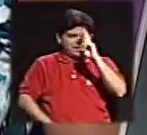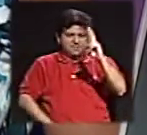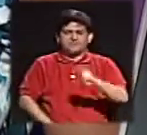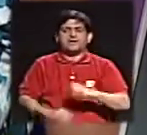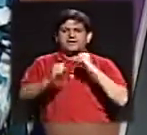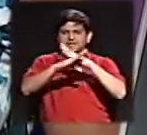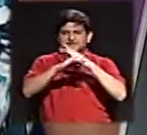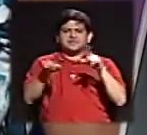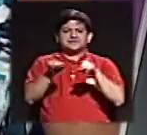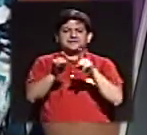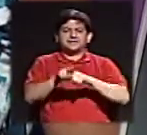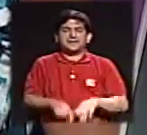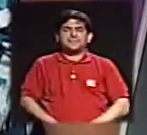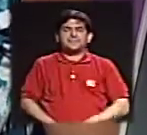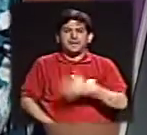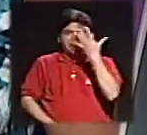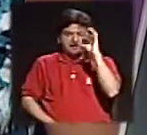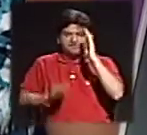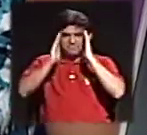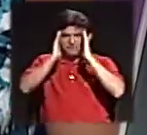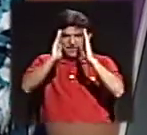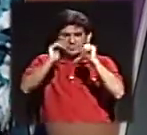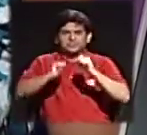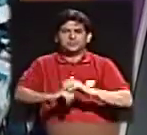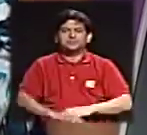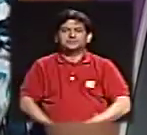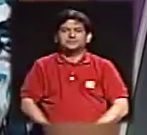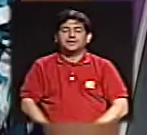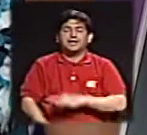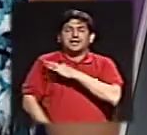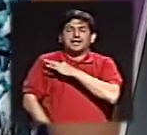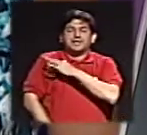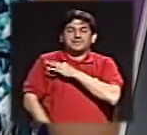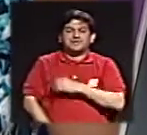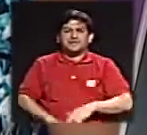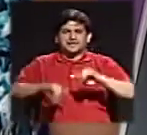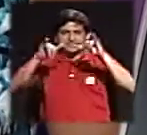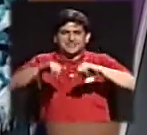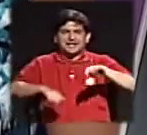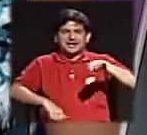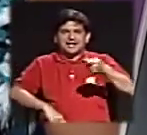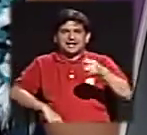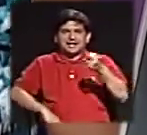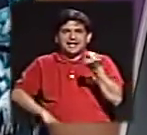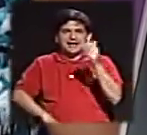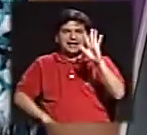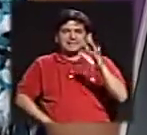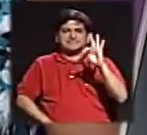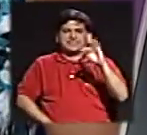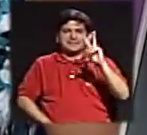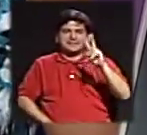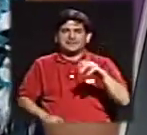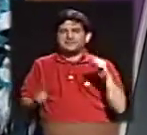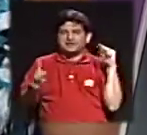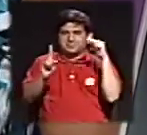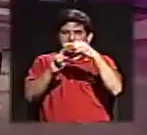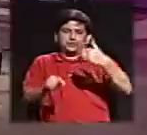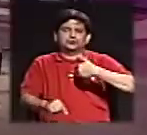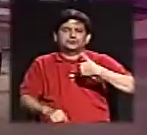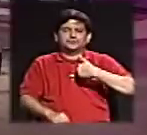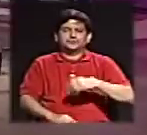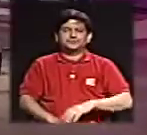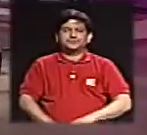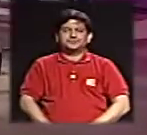irreverencias@gmail.com, puede seguirnos en nuestra página Facebook Irreverencias. Le invitamos a quedarse con Canal 15 TV Consentido.